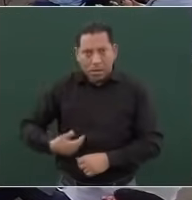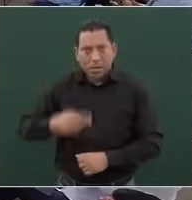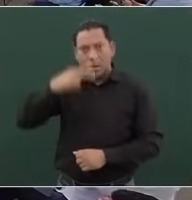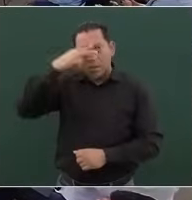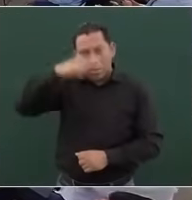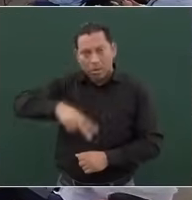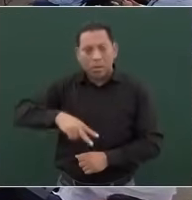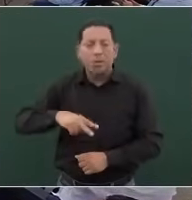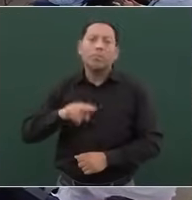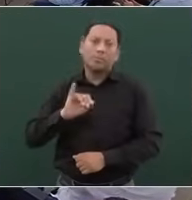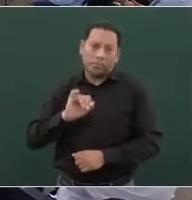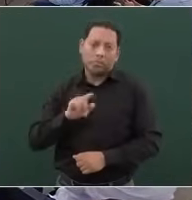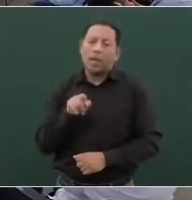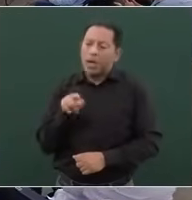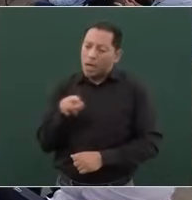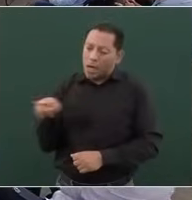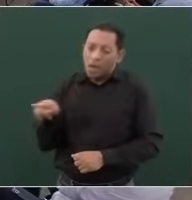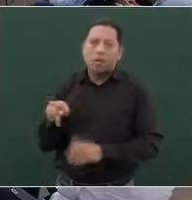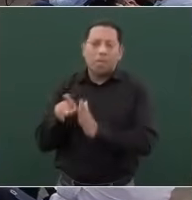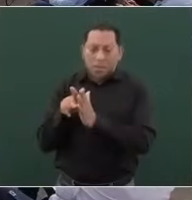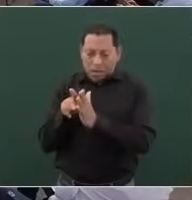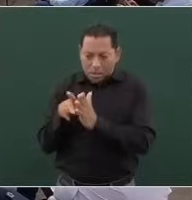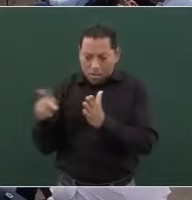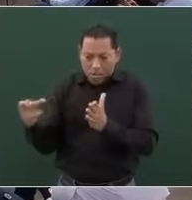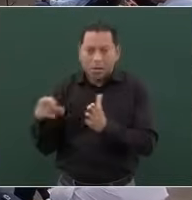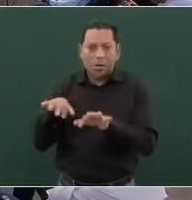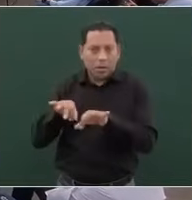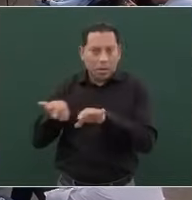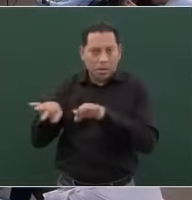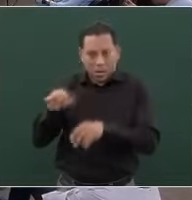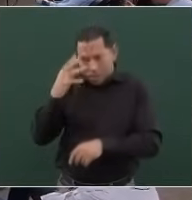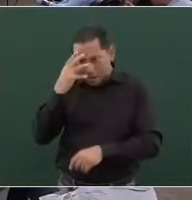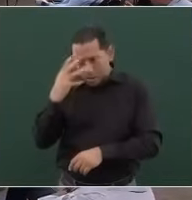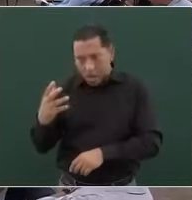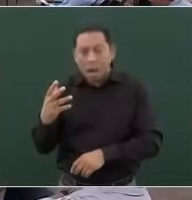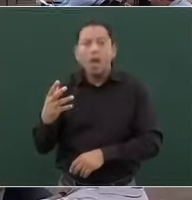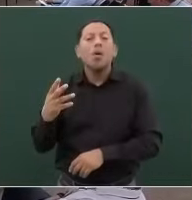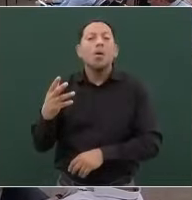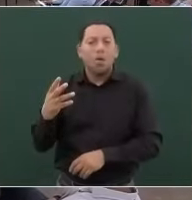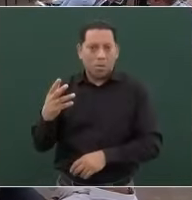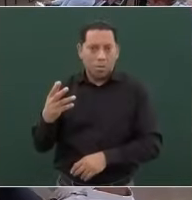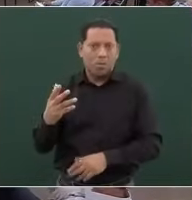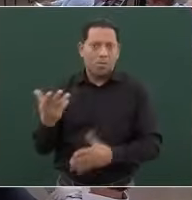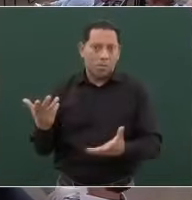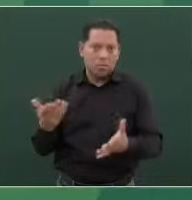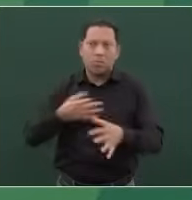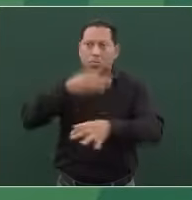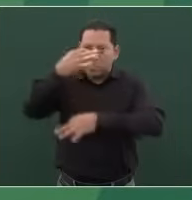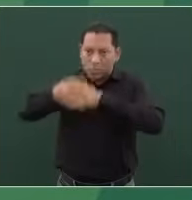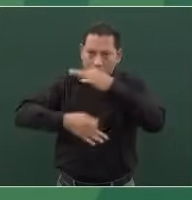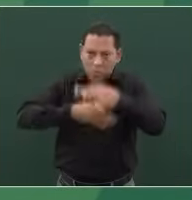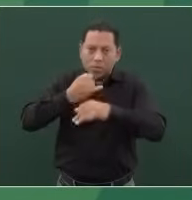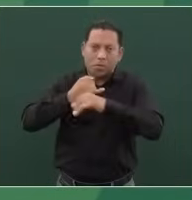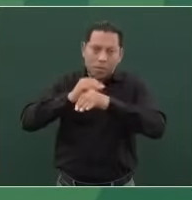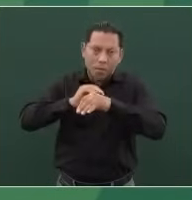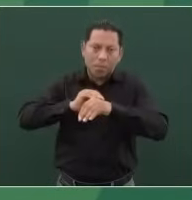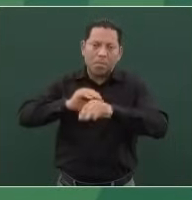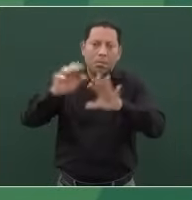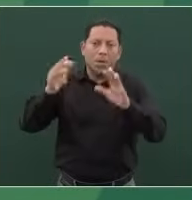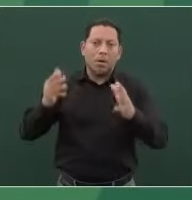Sí, son periodistas serios. Si se trata de medios de comunicación